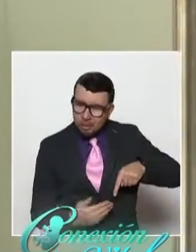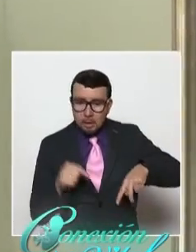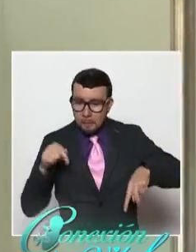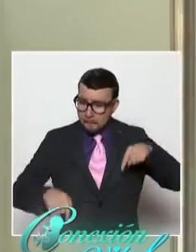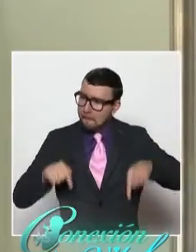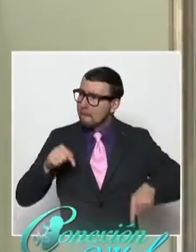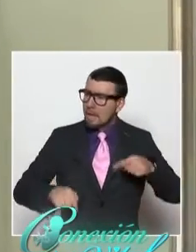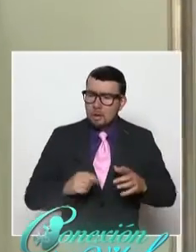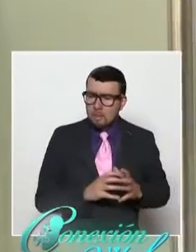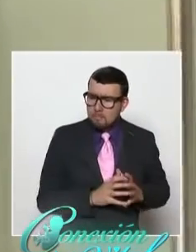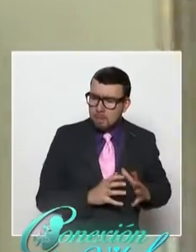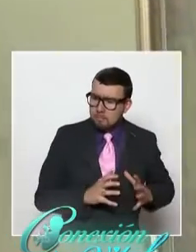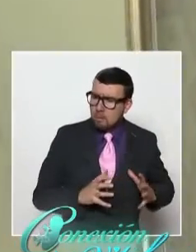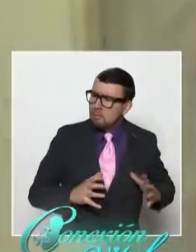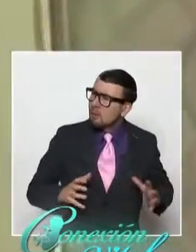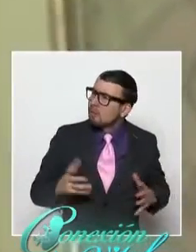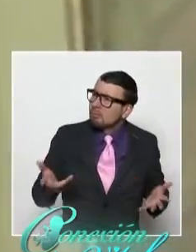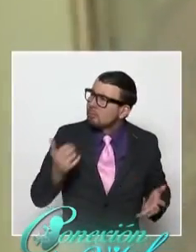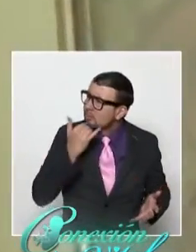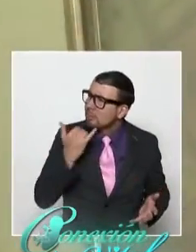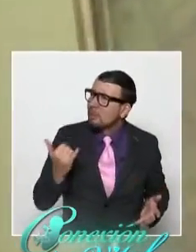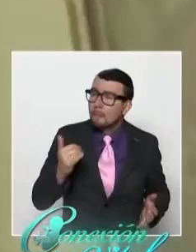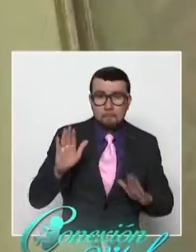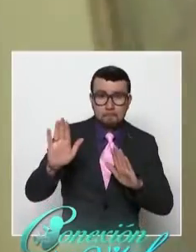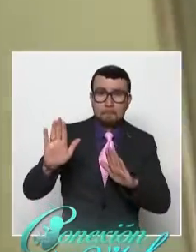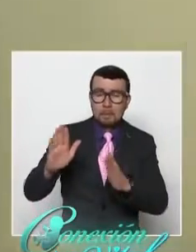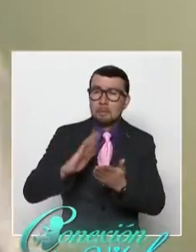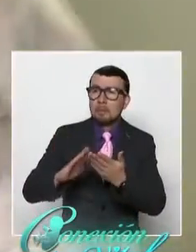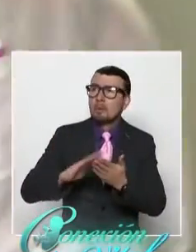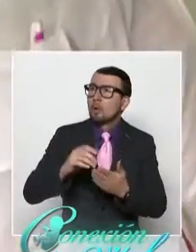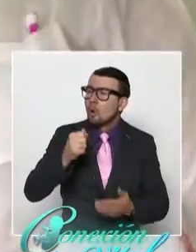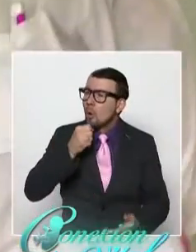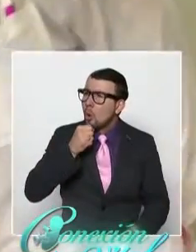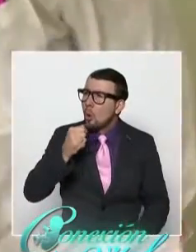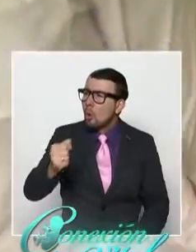pies a hinchársele? Micrófono, perdóname.